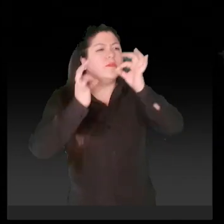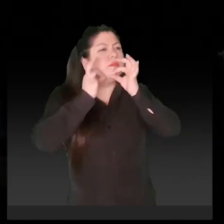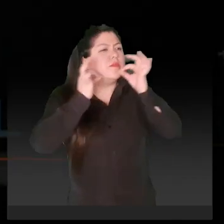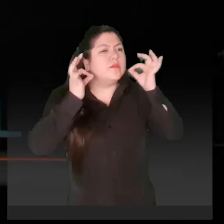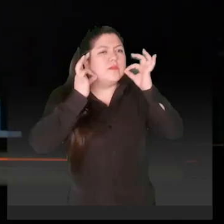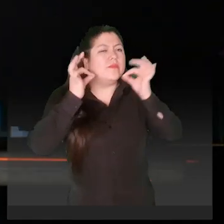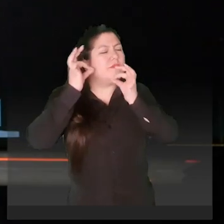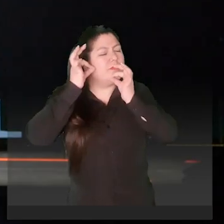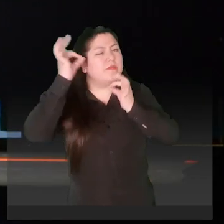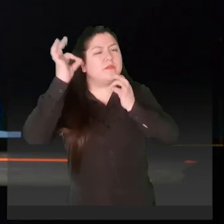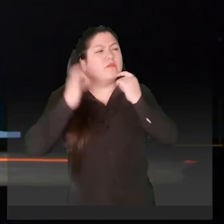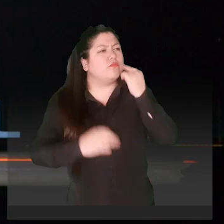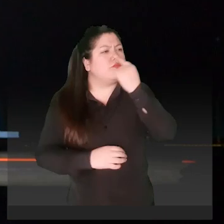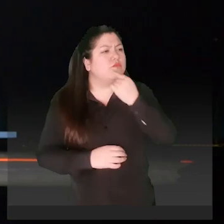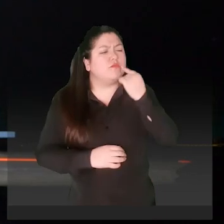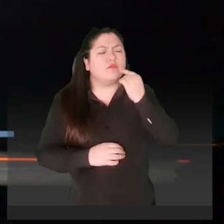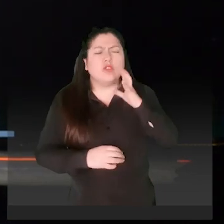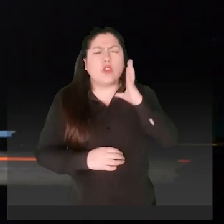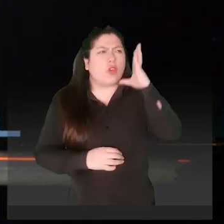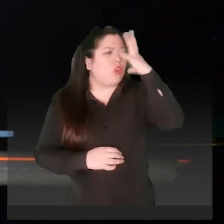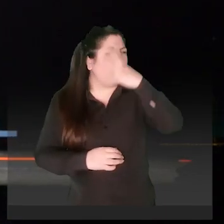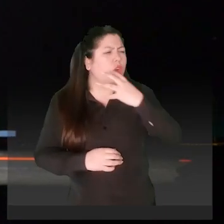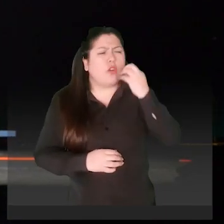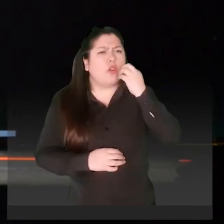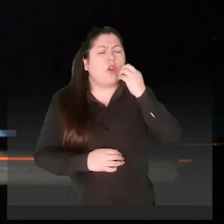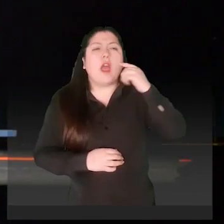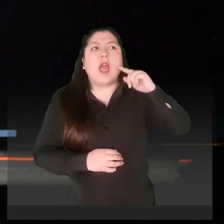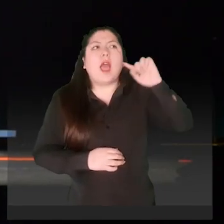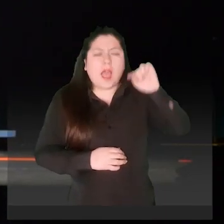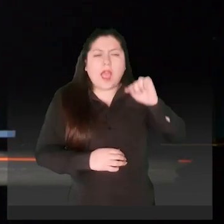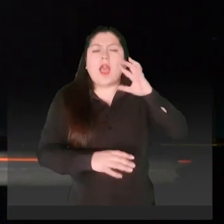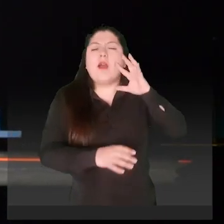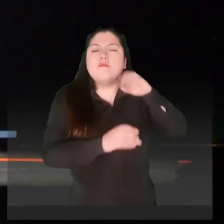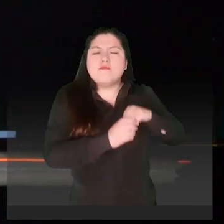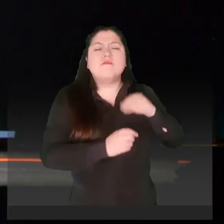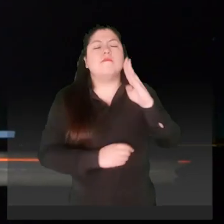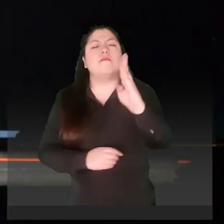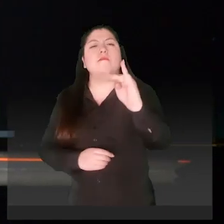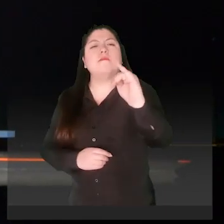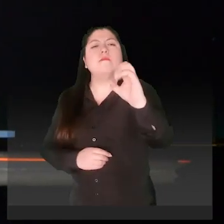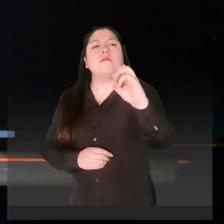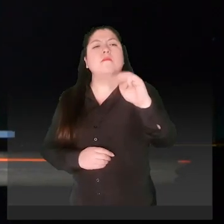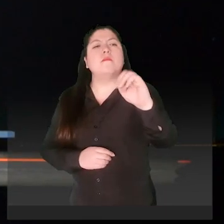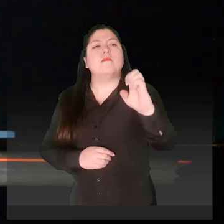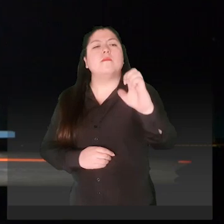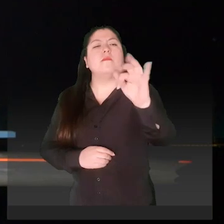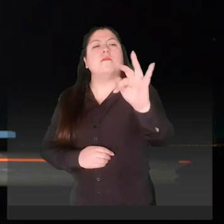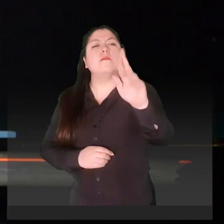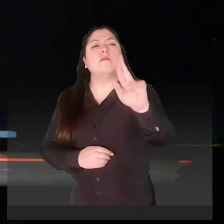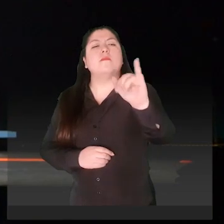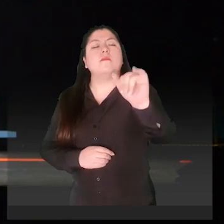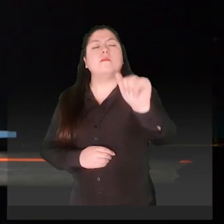boca, nuestro rostro. ¿Y por qué es importante la biometría facial en este momento para el lanzamiento de la